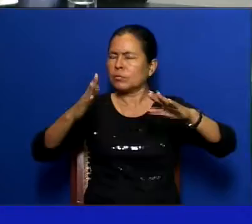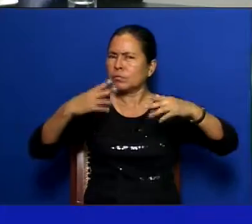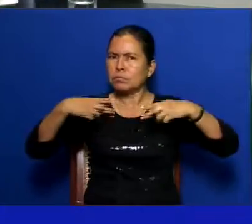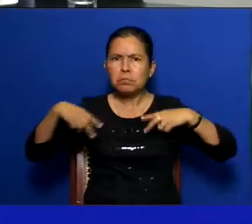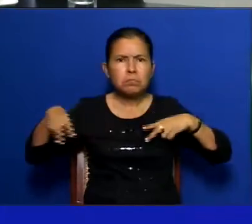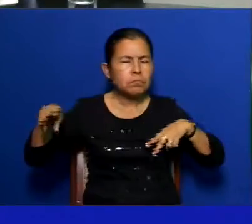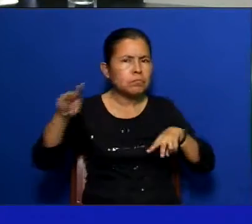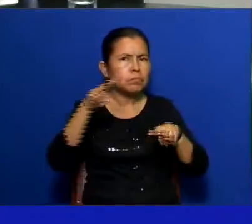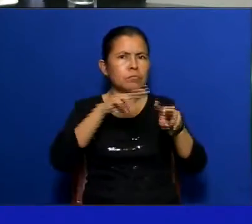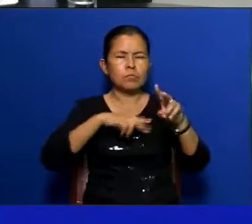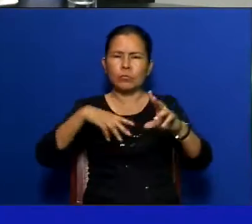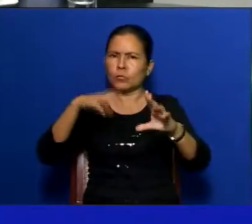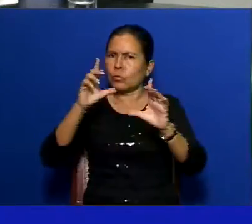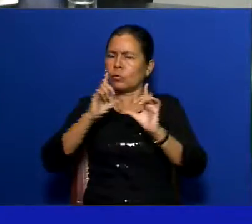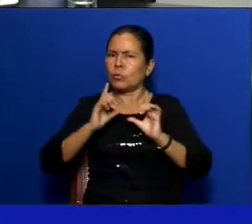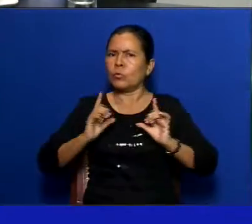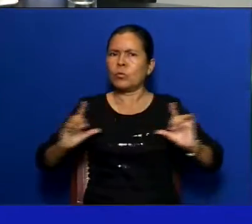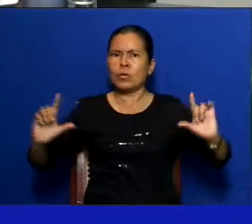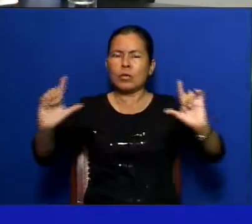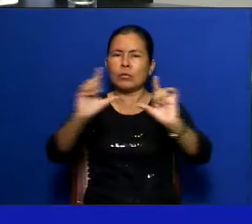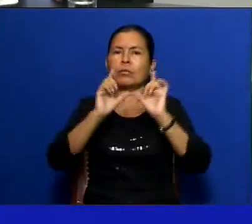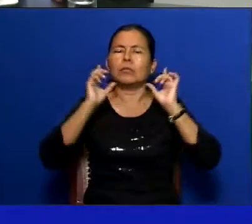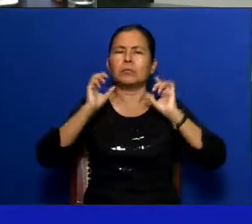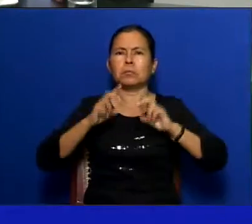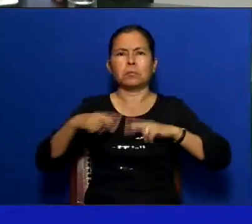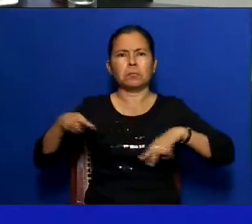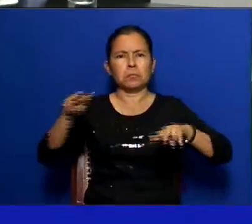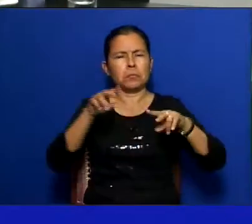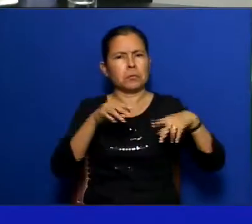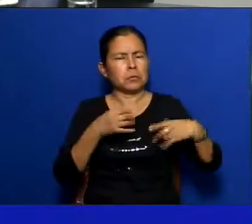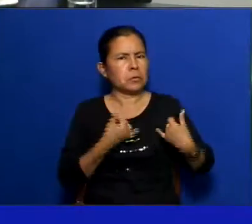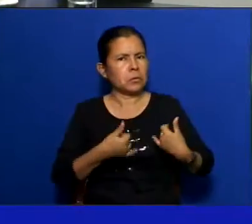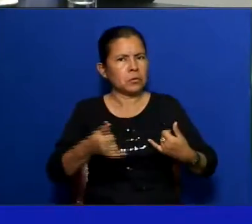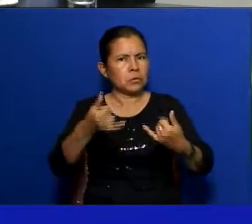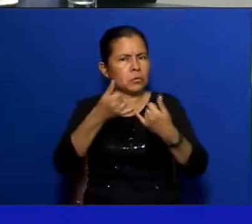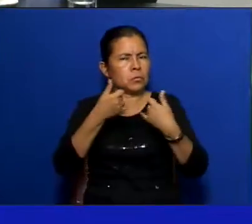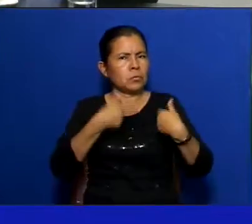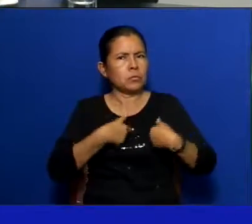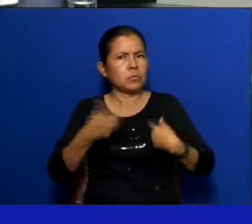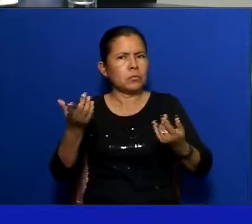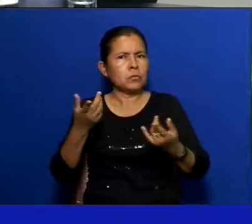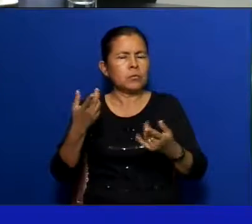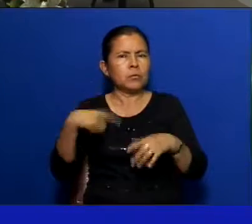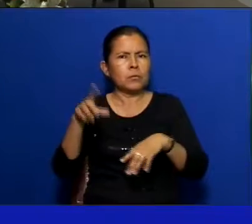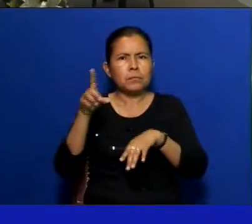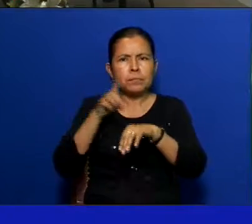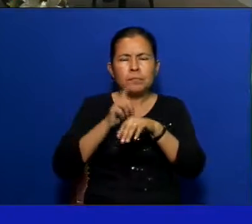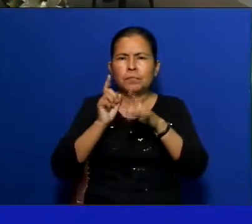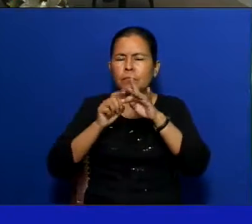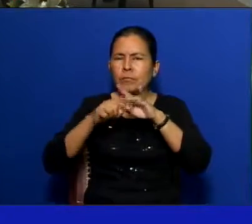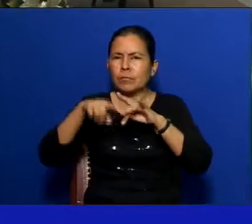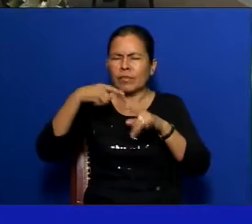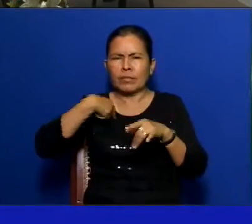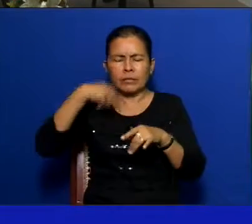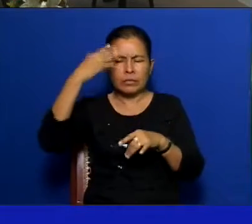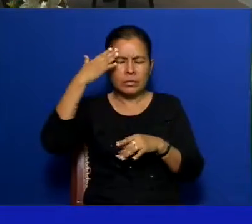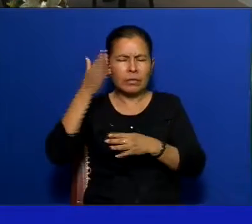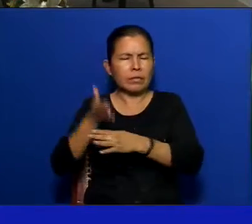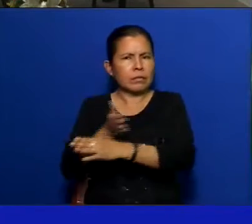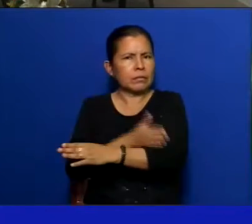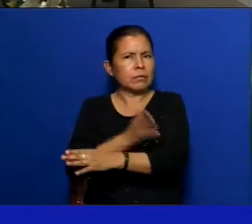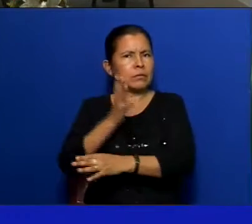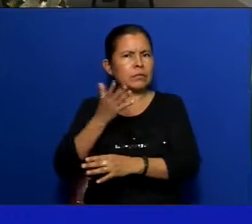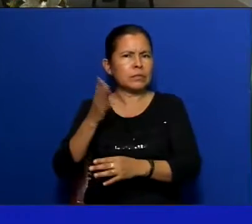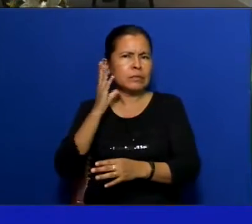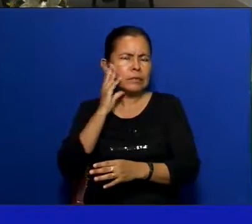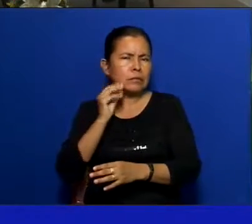pues ese pasaje por el Instituto de Medicina Legal dentro del inmenso dolor que él puede sentir sea